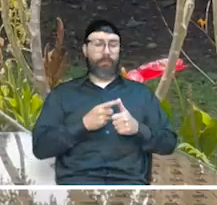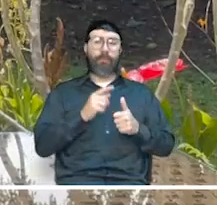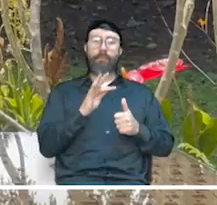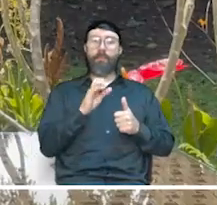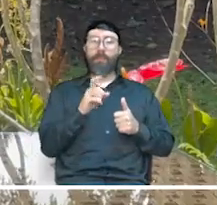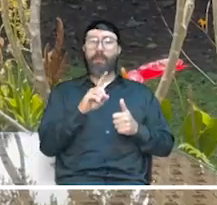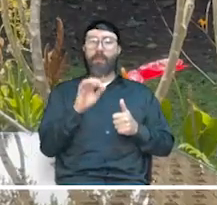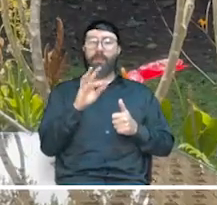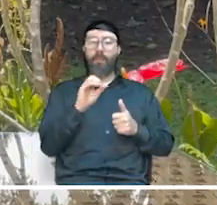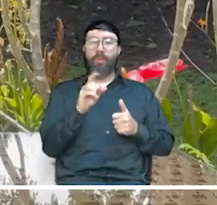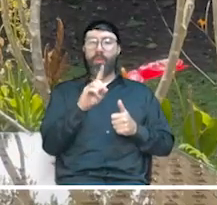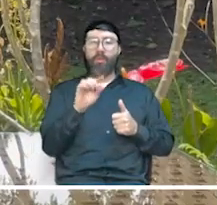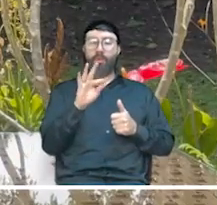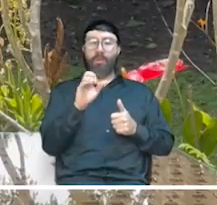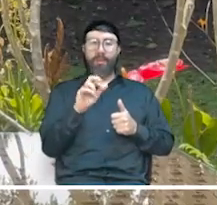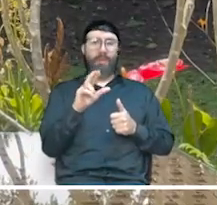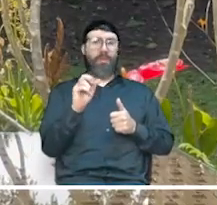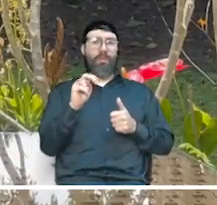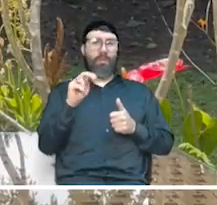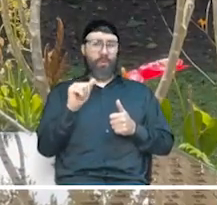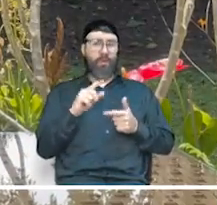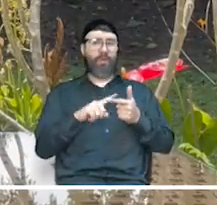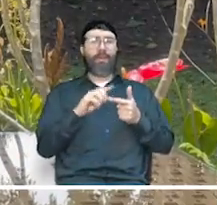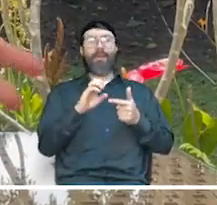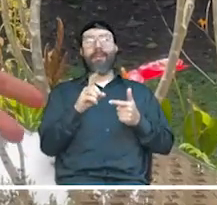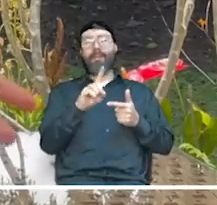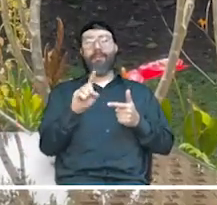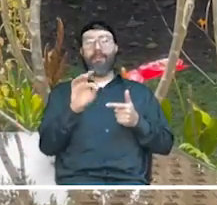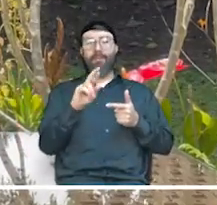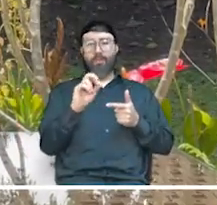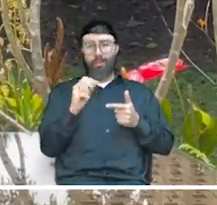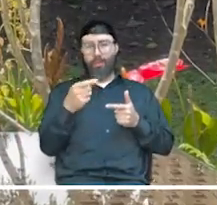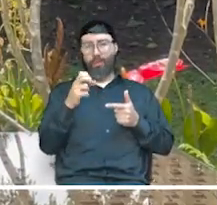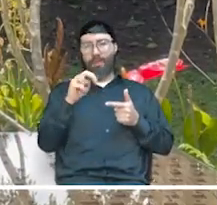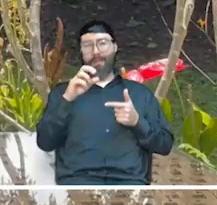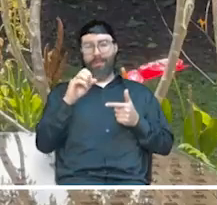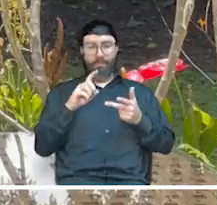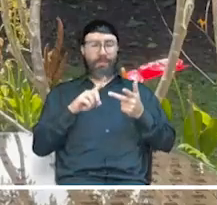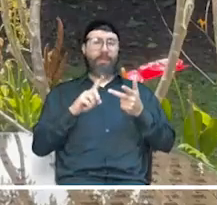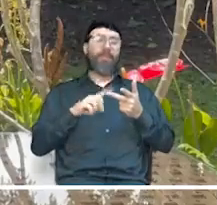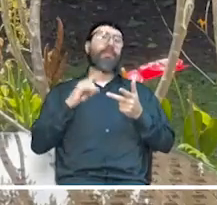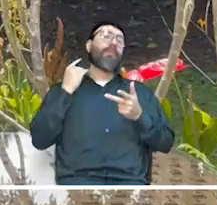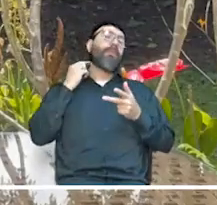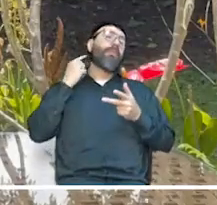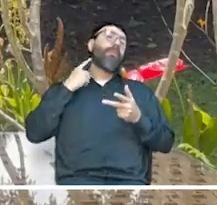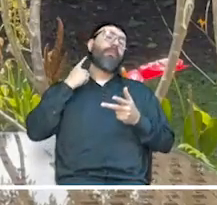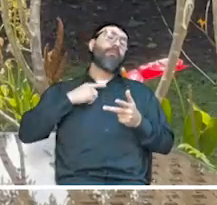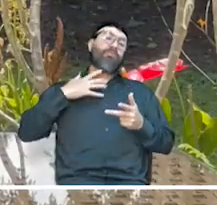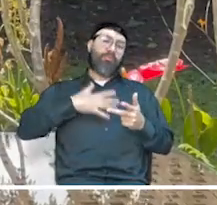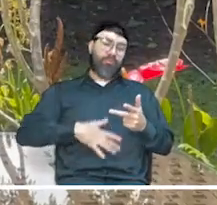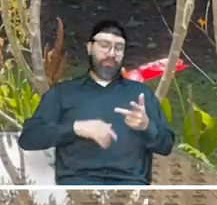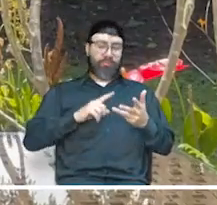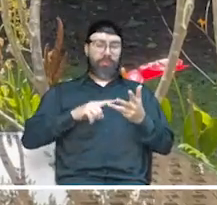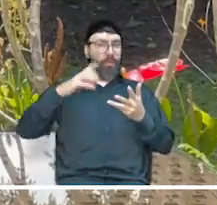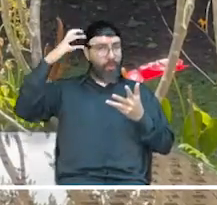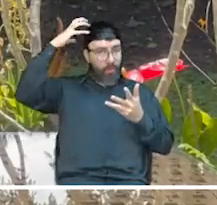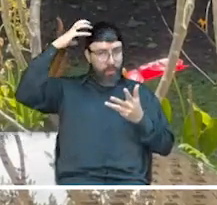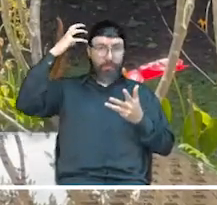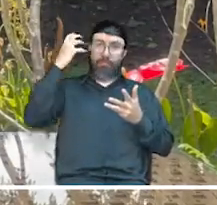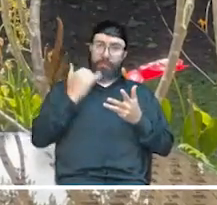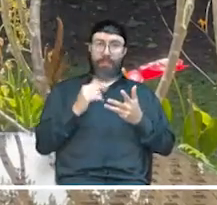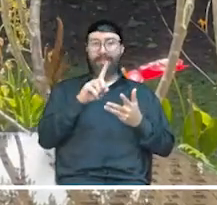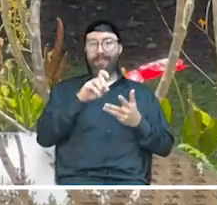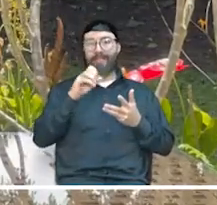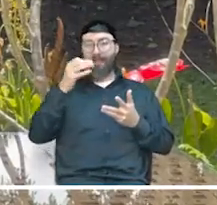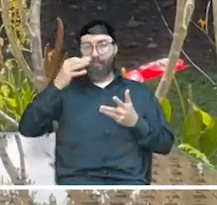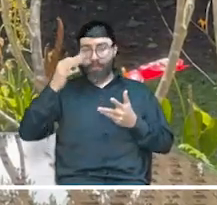los estrógenos, muchas funciones hormonales en la tiroides. Nuestro cerebro es 60% grasa. Entonces, decir